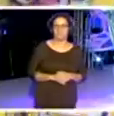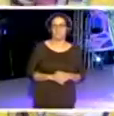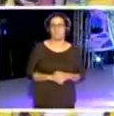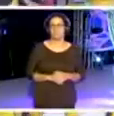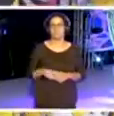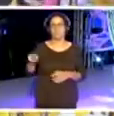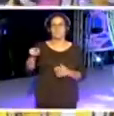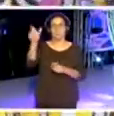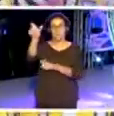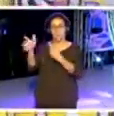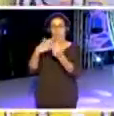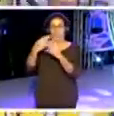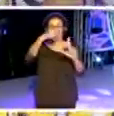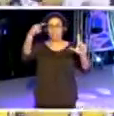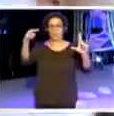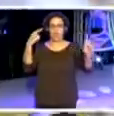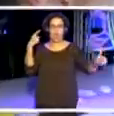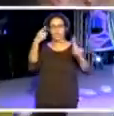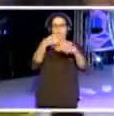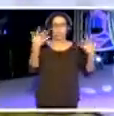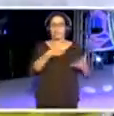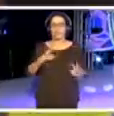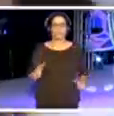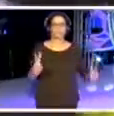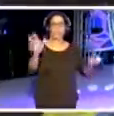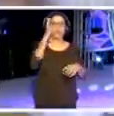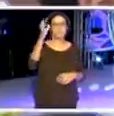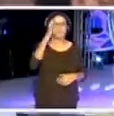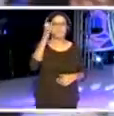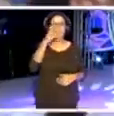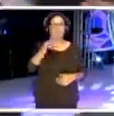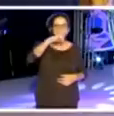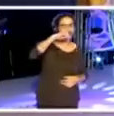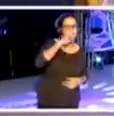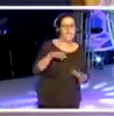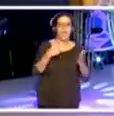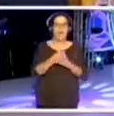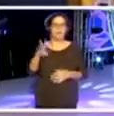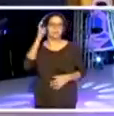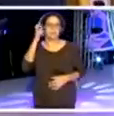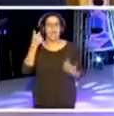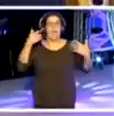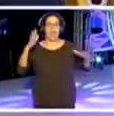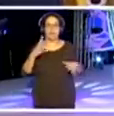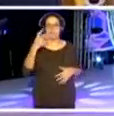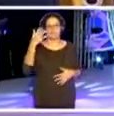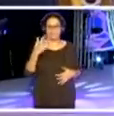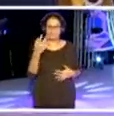El pintor el objetivo, despertar sentido desde el olfativo hasta el auditivo, y aunque suene toco, que es un tercer ojo,